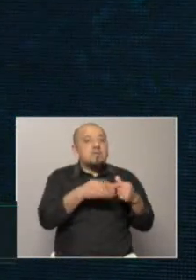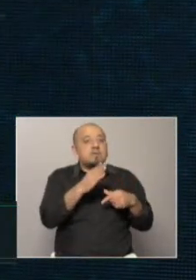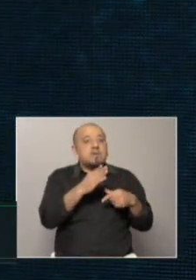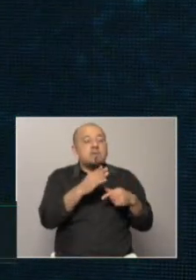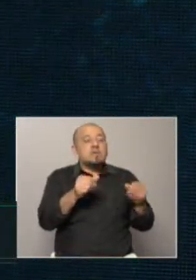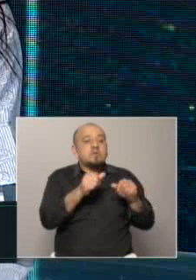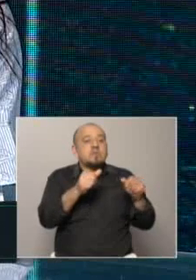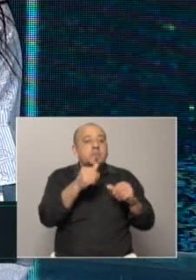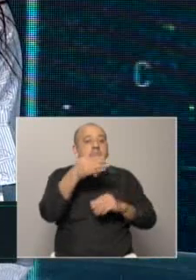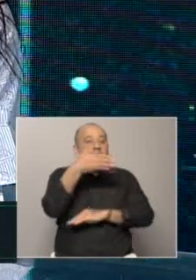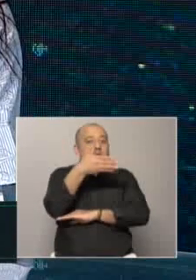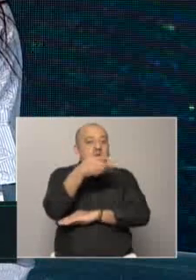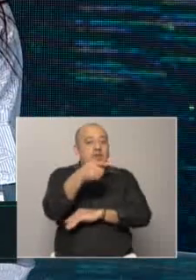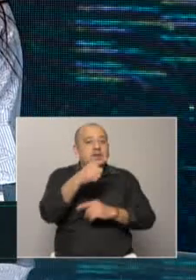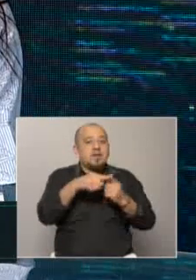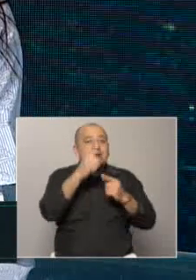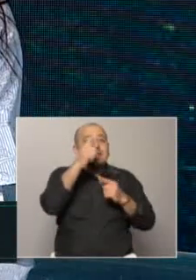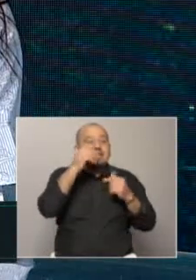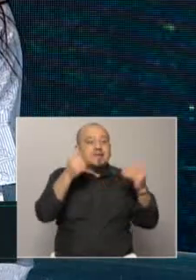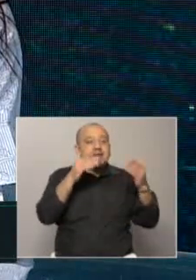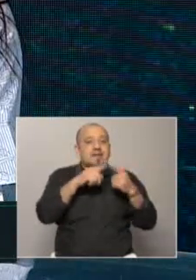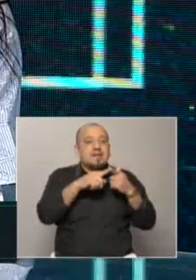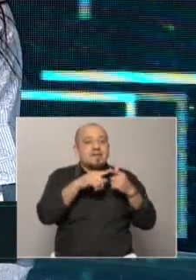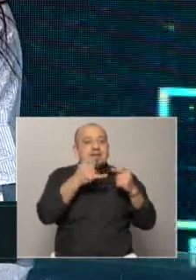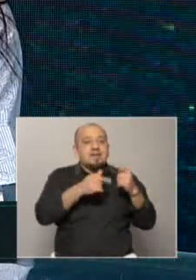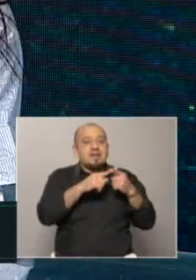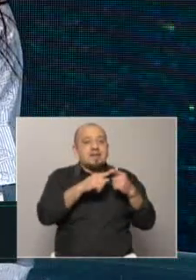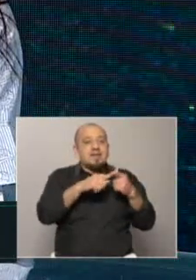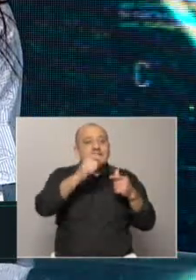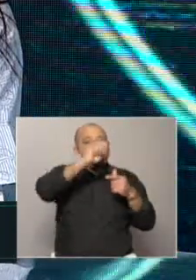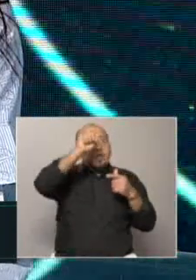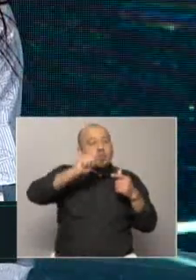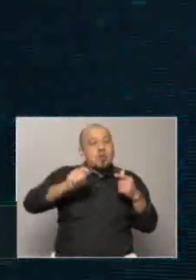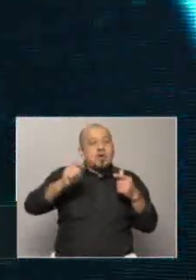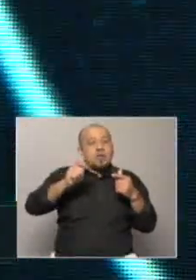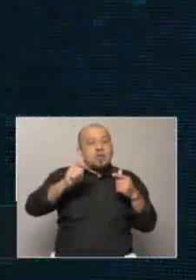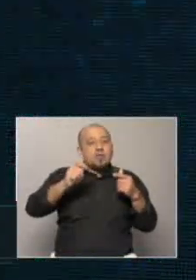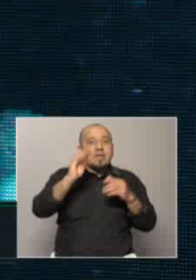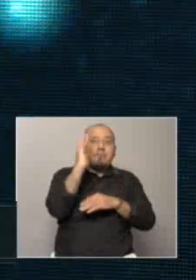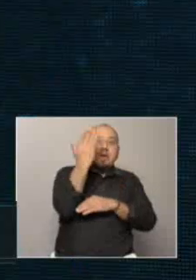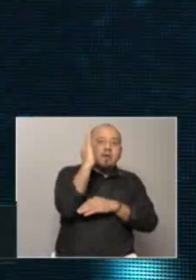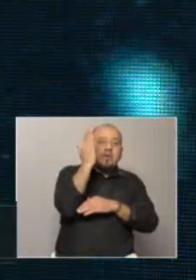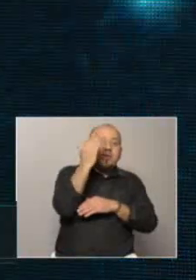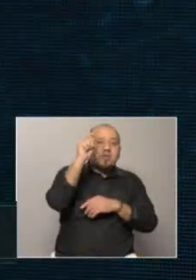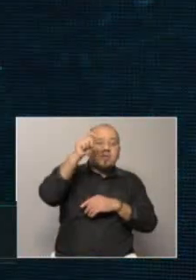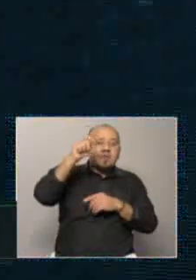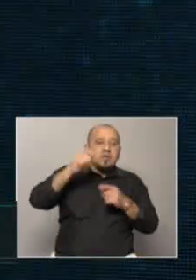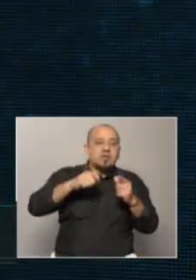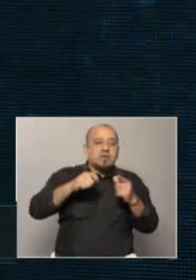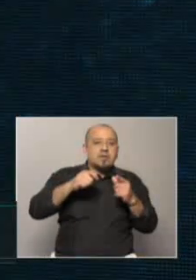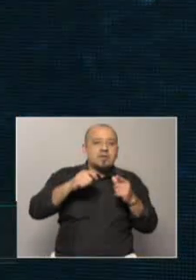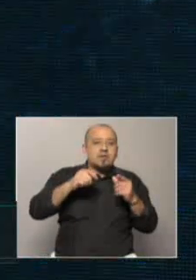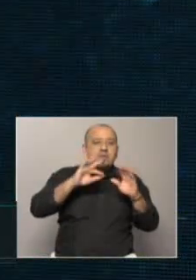nota en aquella pieza donde tenía dibujado, me acuerdo, un espejo, todo una